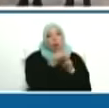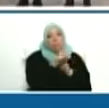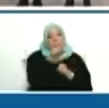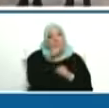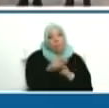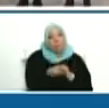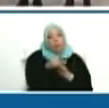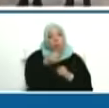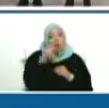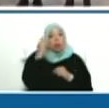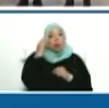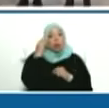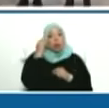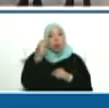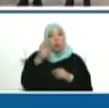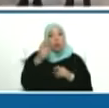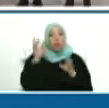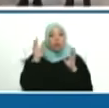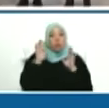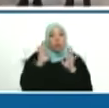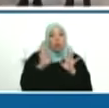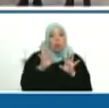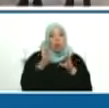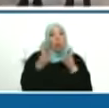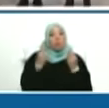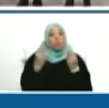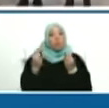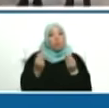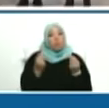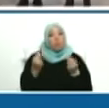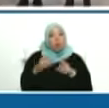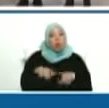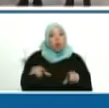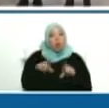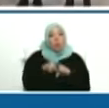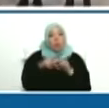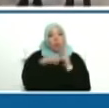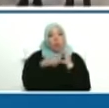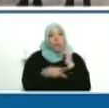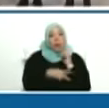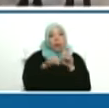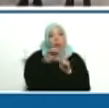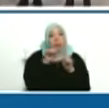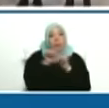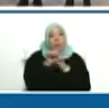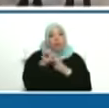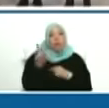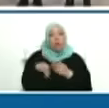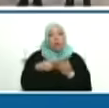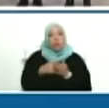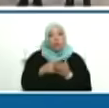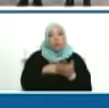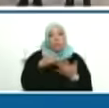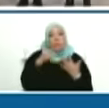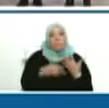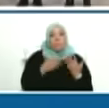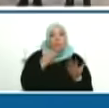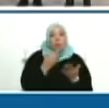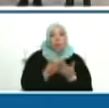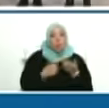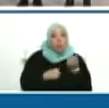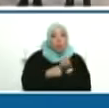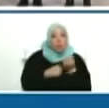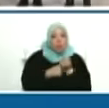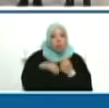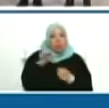te encargo la multiplicación de estos parques ecológicos a nivel nacional como un plan especial. Apóyame en